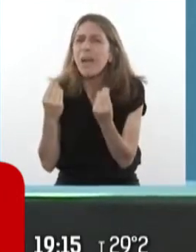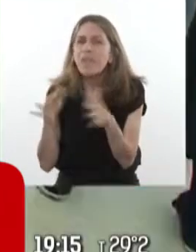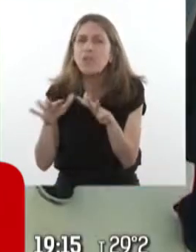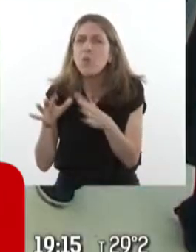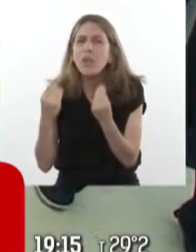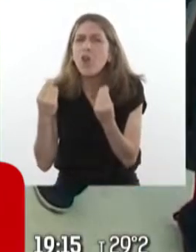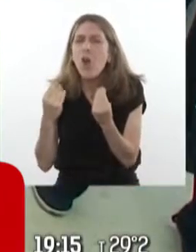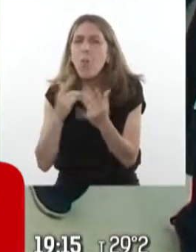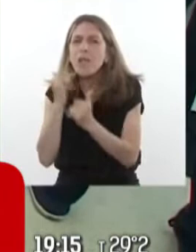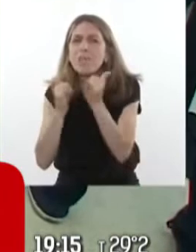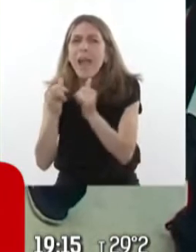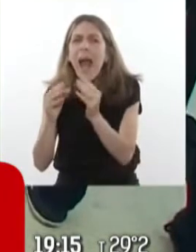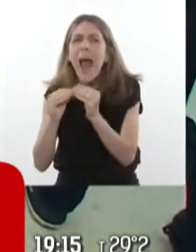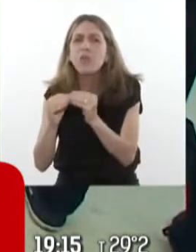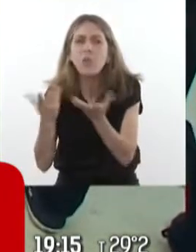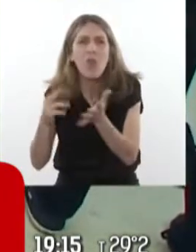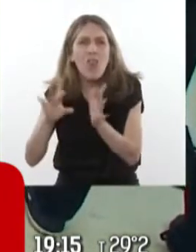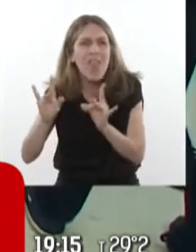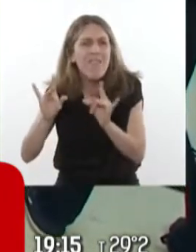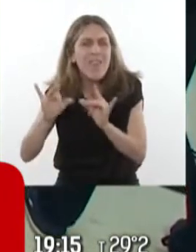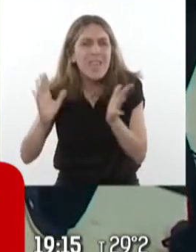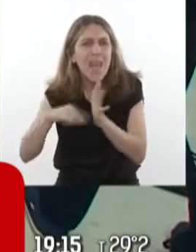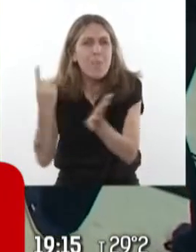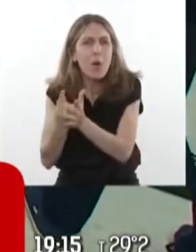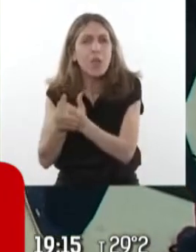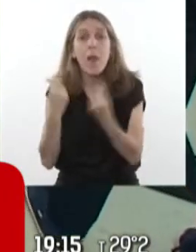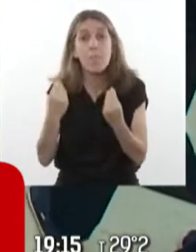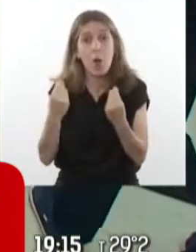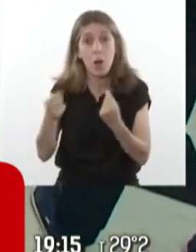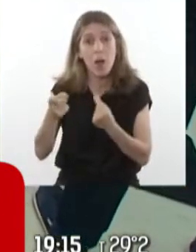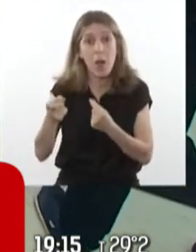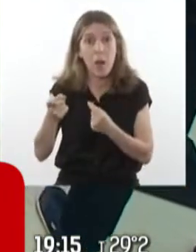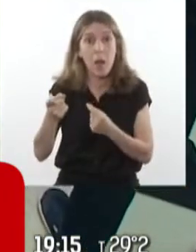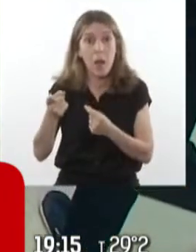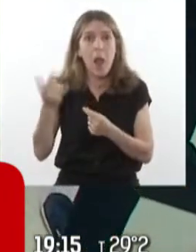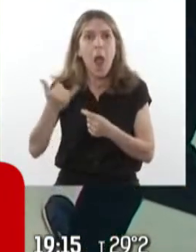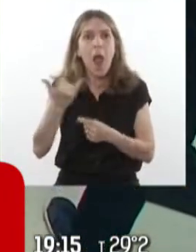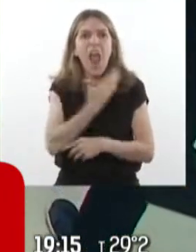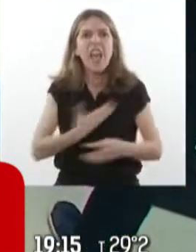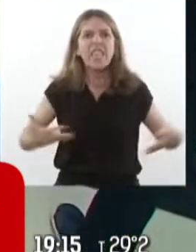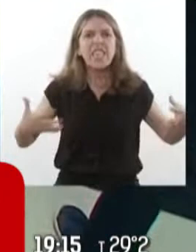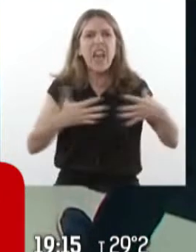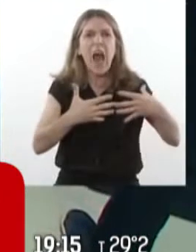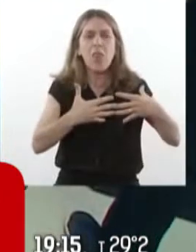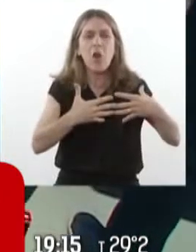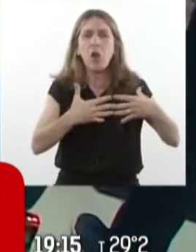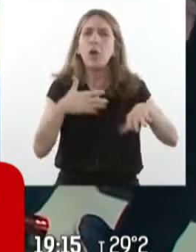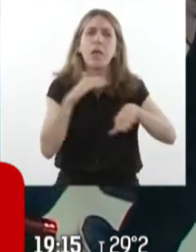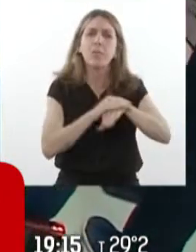imposible. Porque esas cosas pasan también porque la reacción estatal es lenta o no